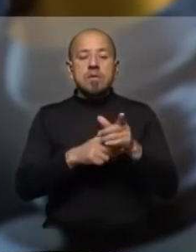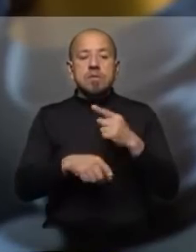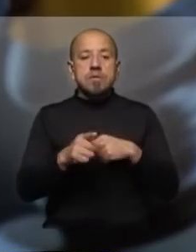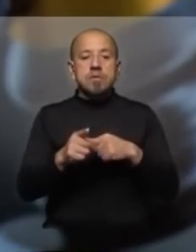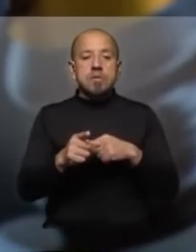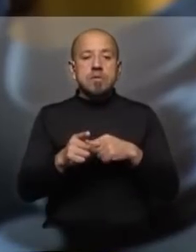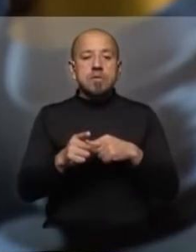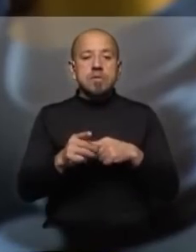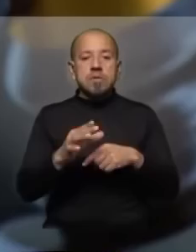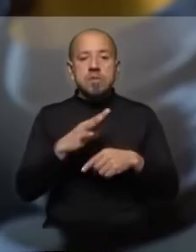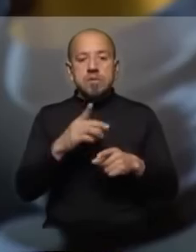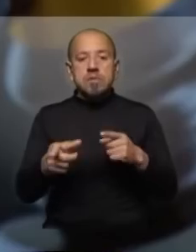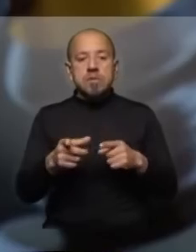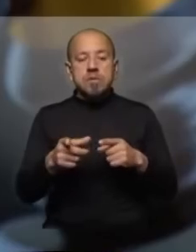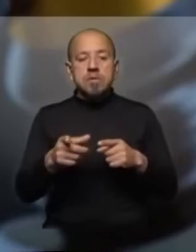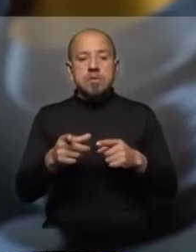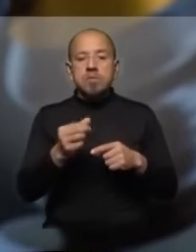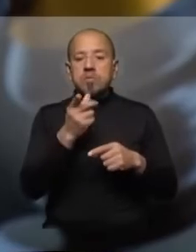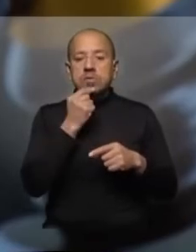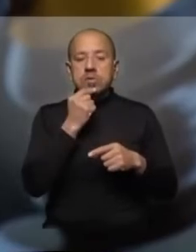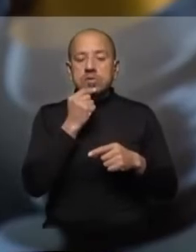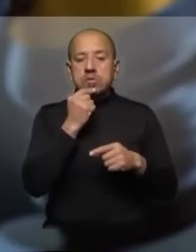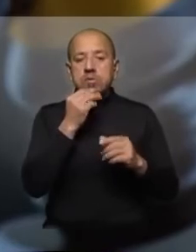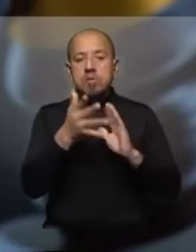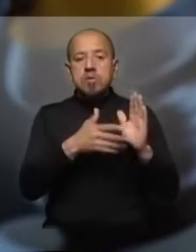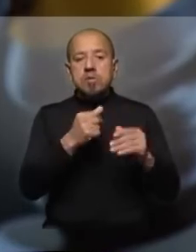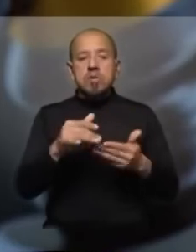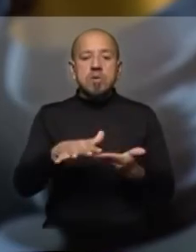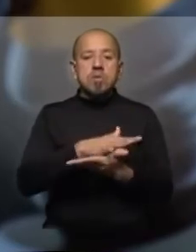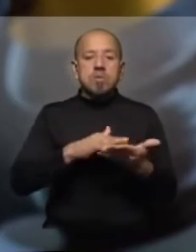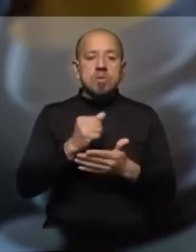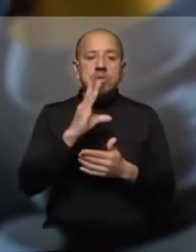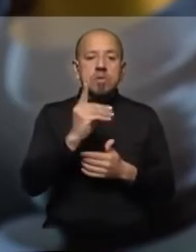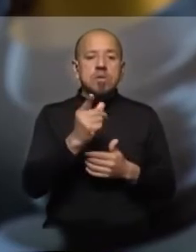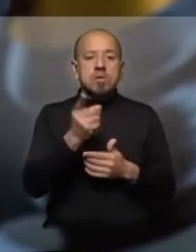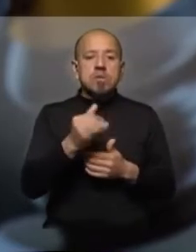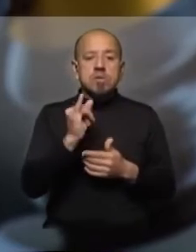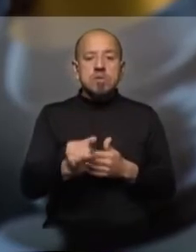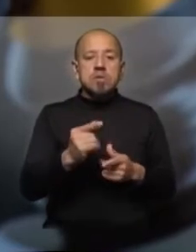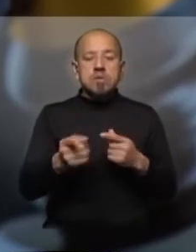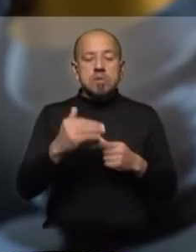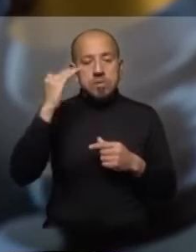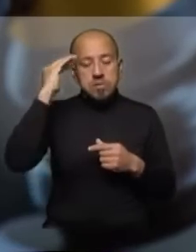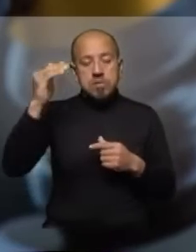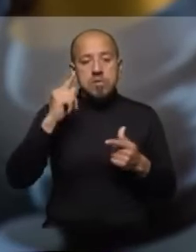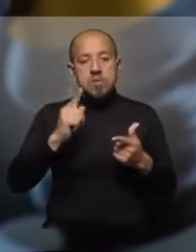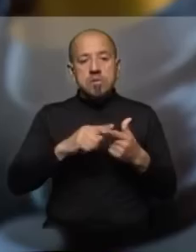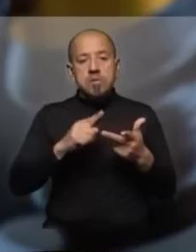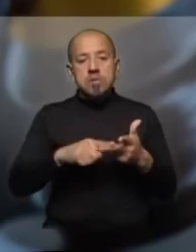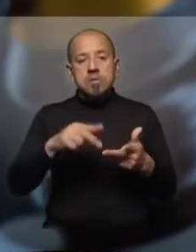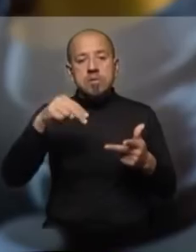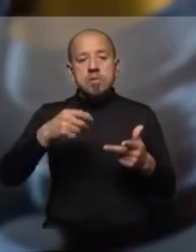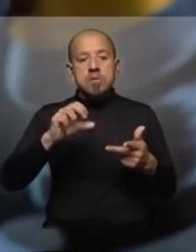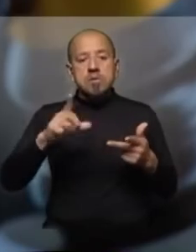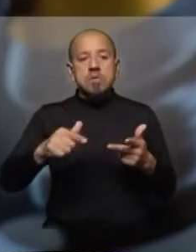judicial me estoy refiriendo a la Policía Nacional pero también me estoy refiriendo a la adana a la dgi a la armada que tiene la prefectura nacional naval a la